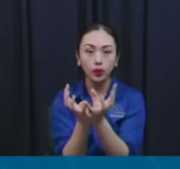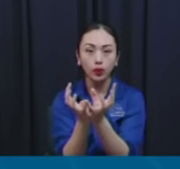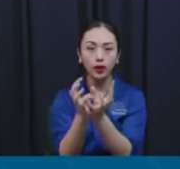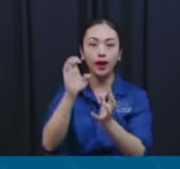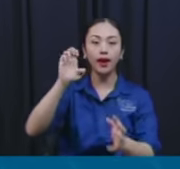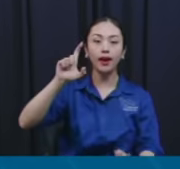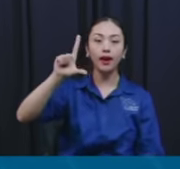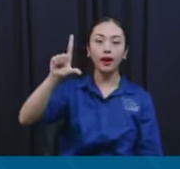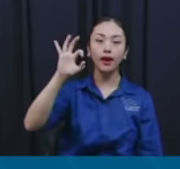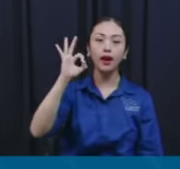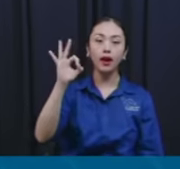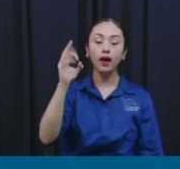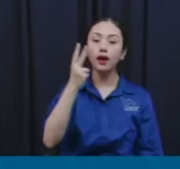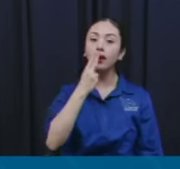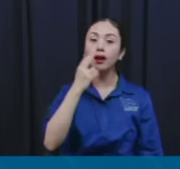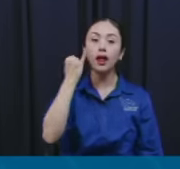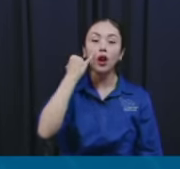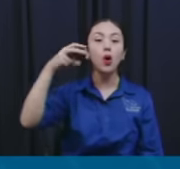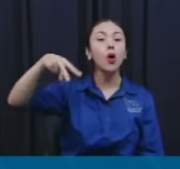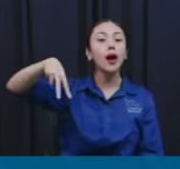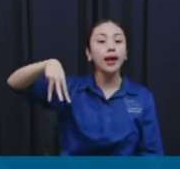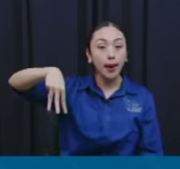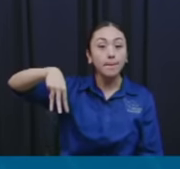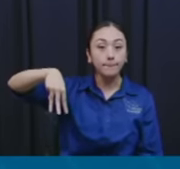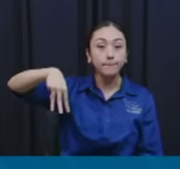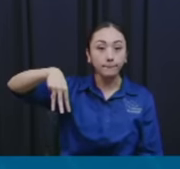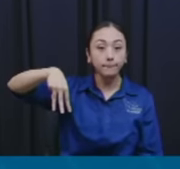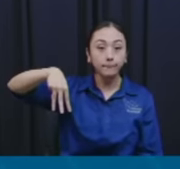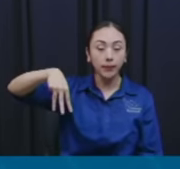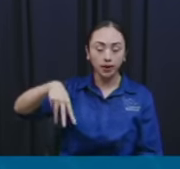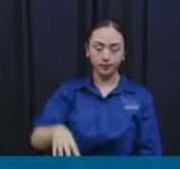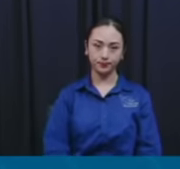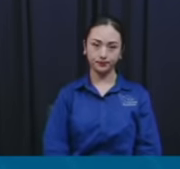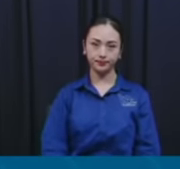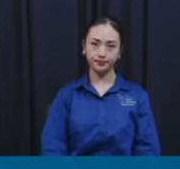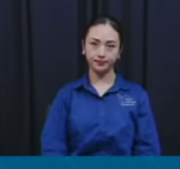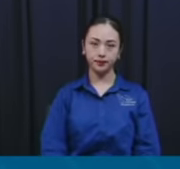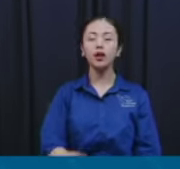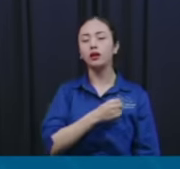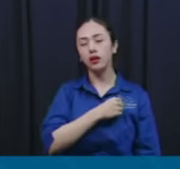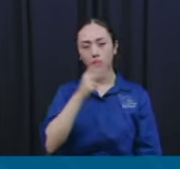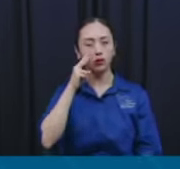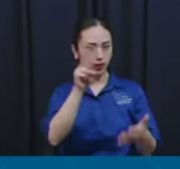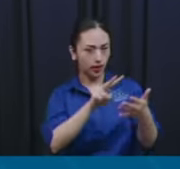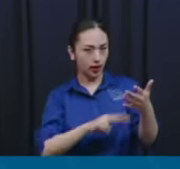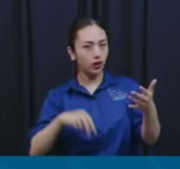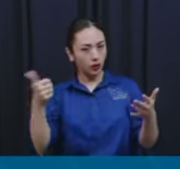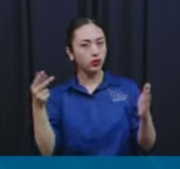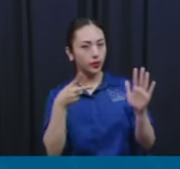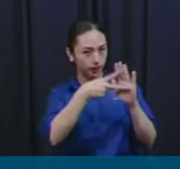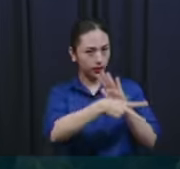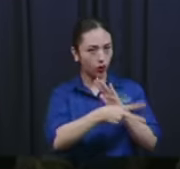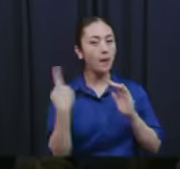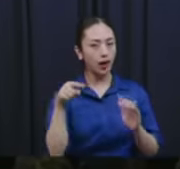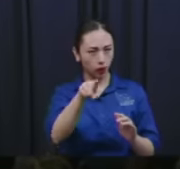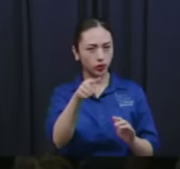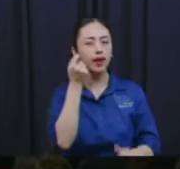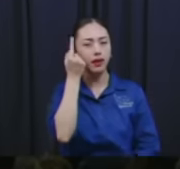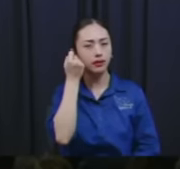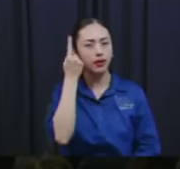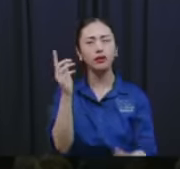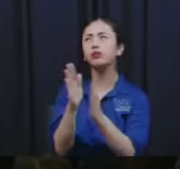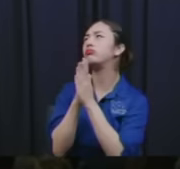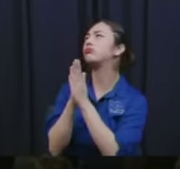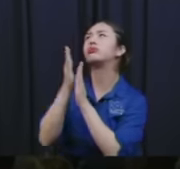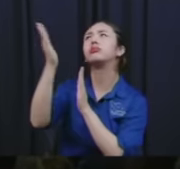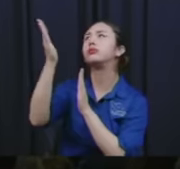mejor le voy a leer otro verso porque eh yo espero hermano que yo yo sinceramente espero darme a entender Le ruego a Dios